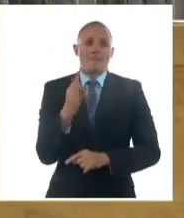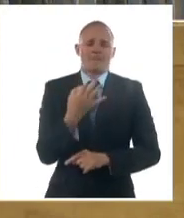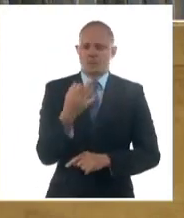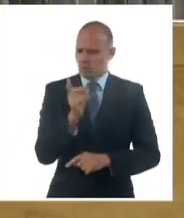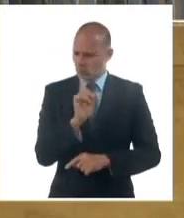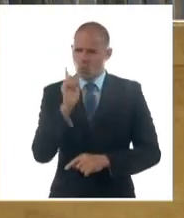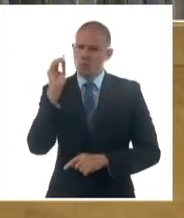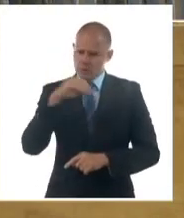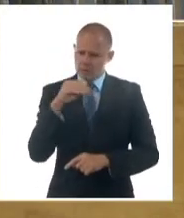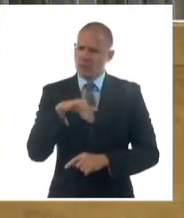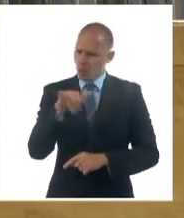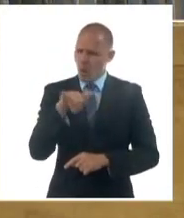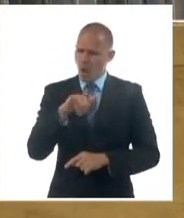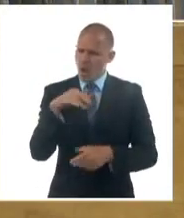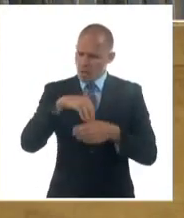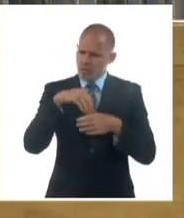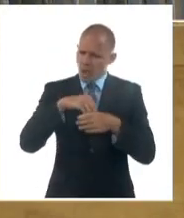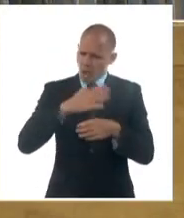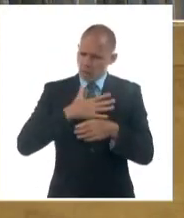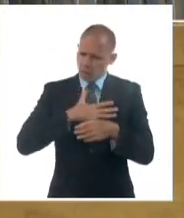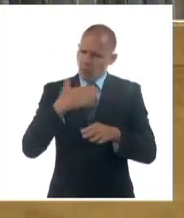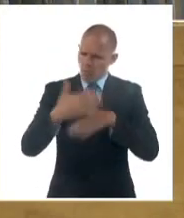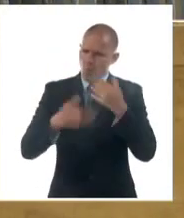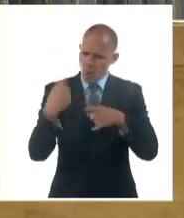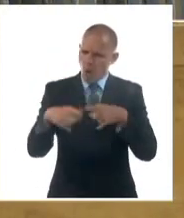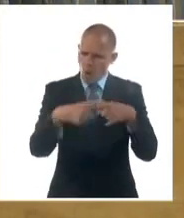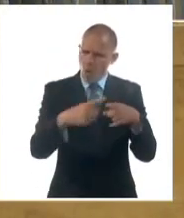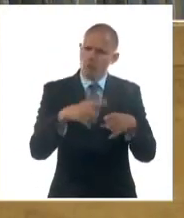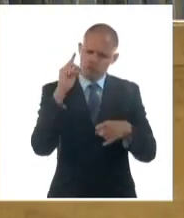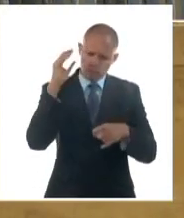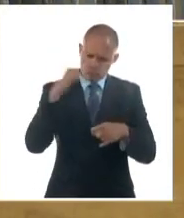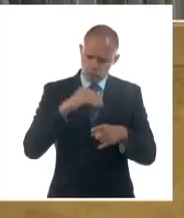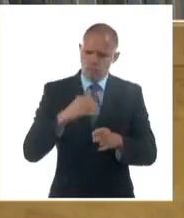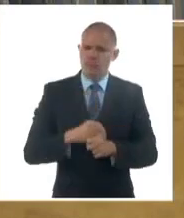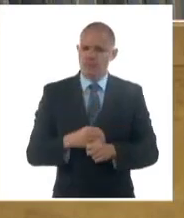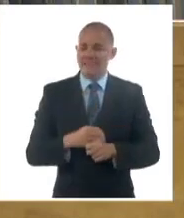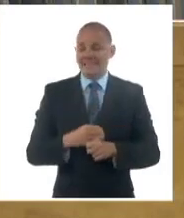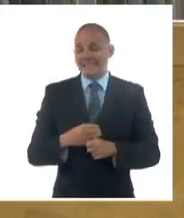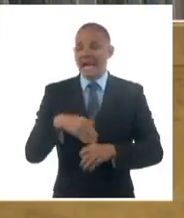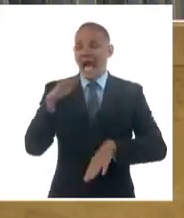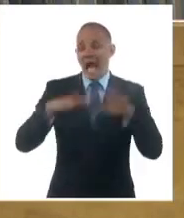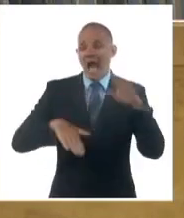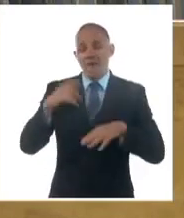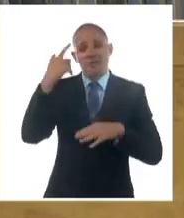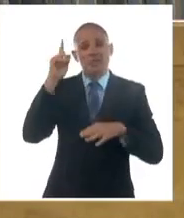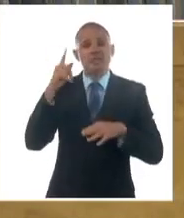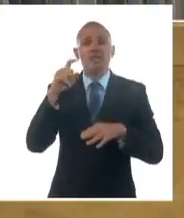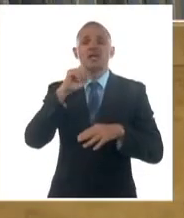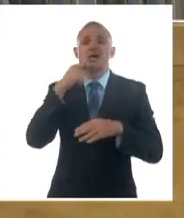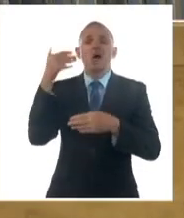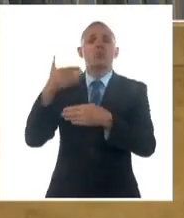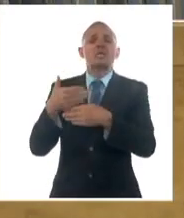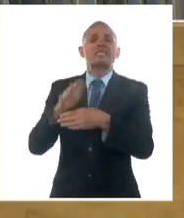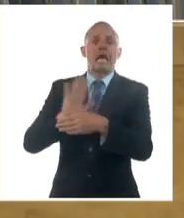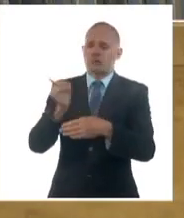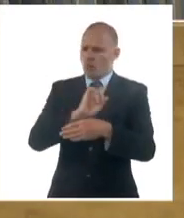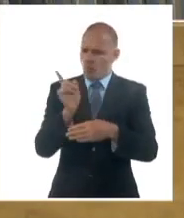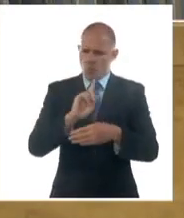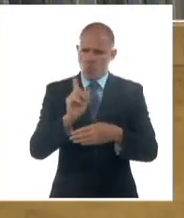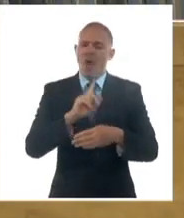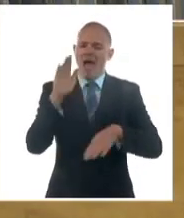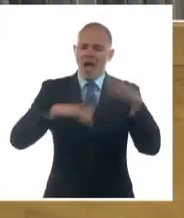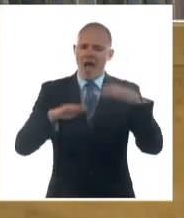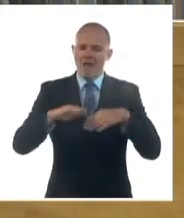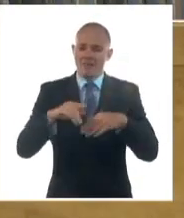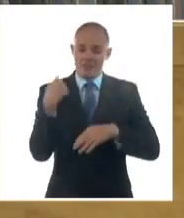siempre existen, y también el autobloqueo de algunos cuadros, que